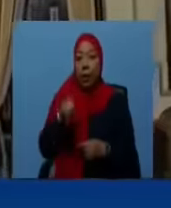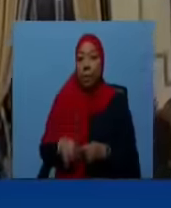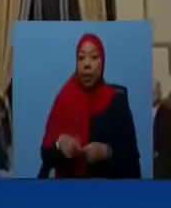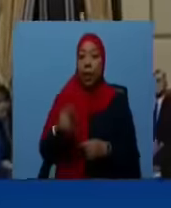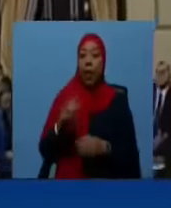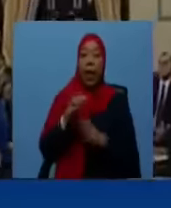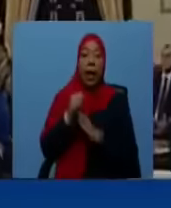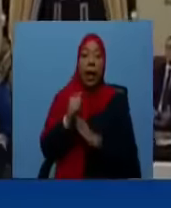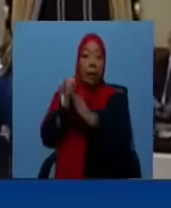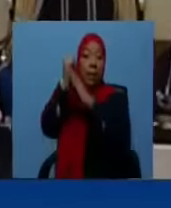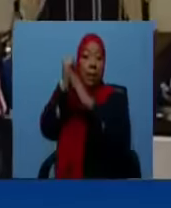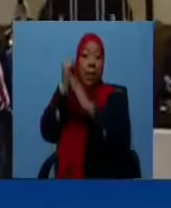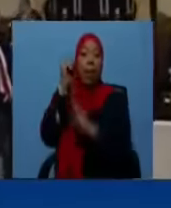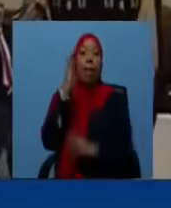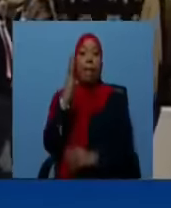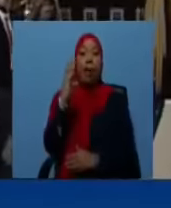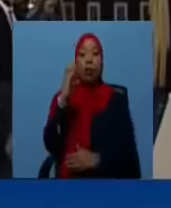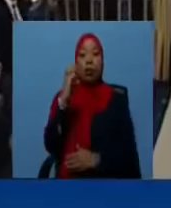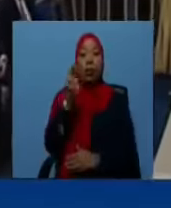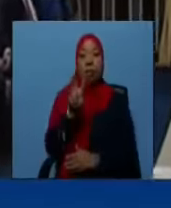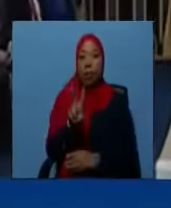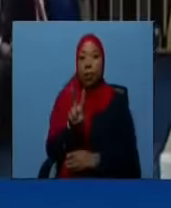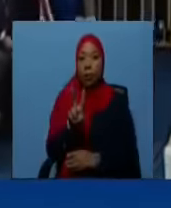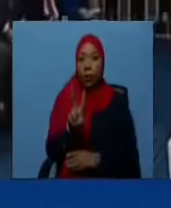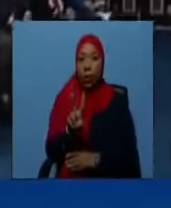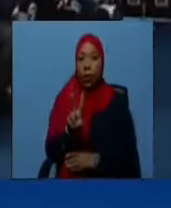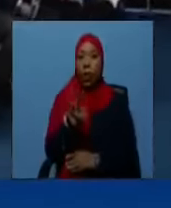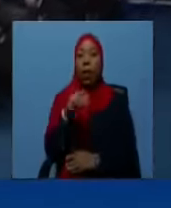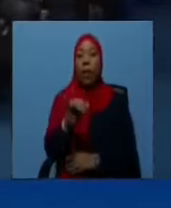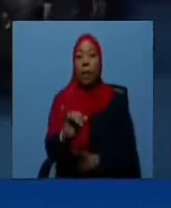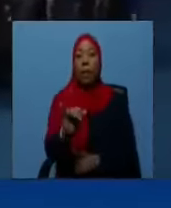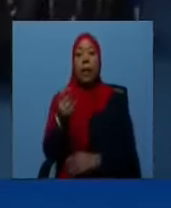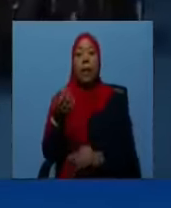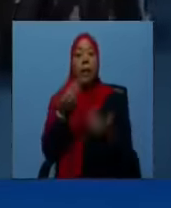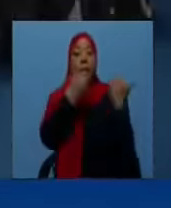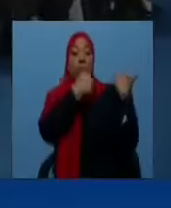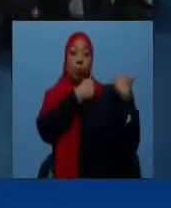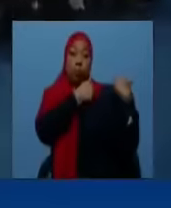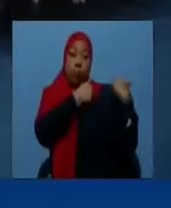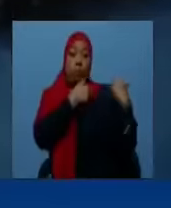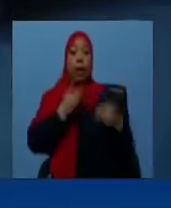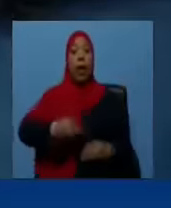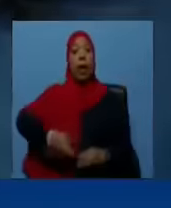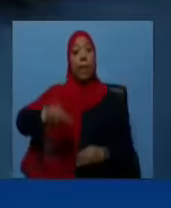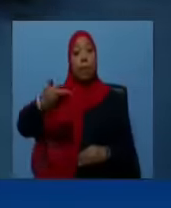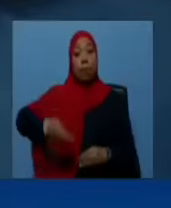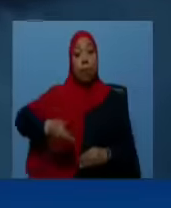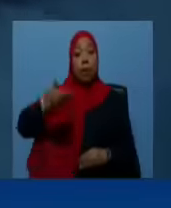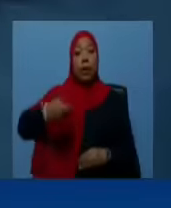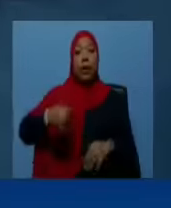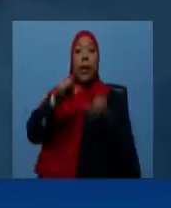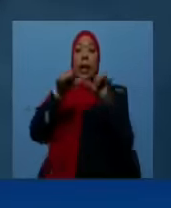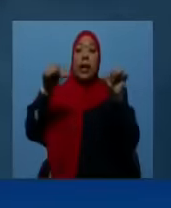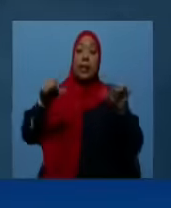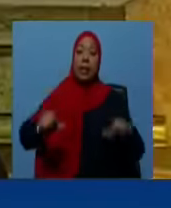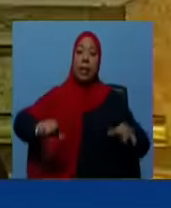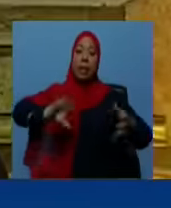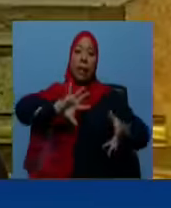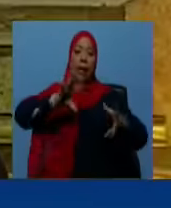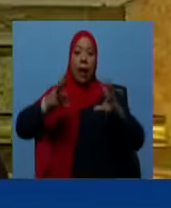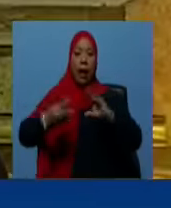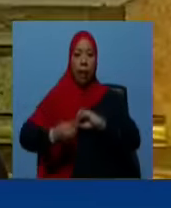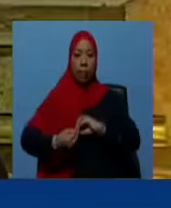máxima autoridad monetaria del país, tiene la gran responsabilidad de que este sistema cambiario